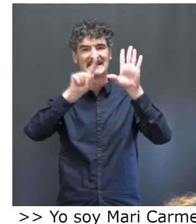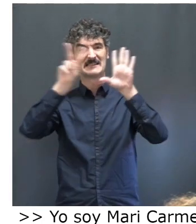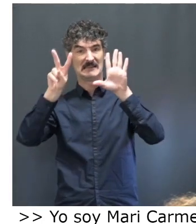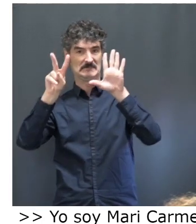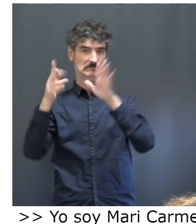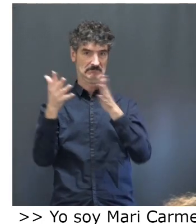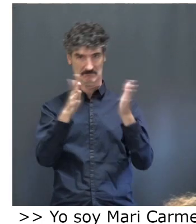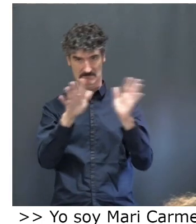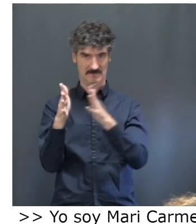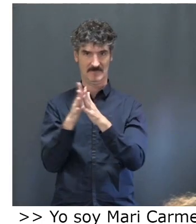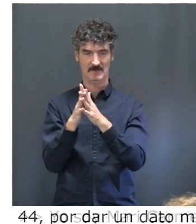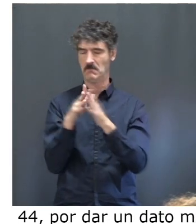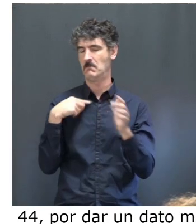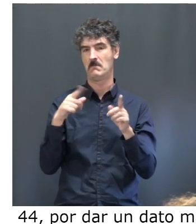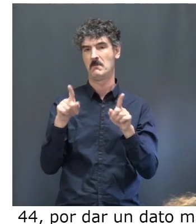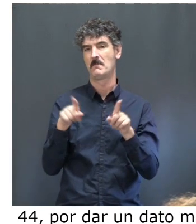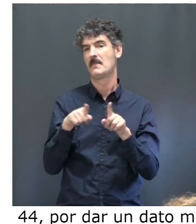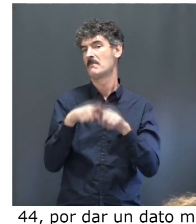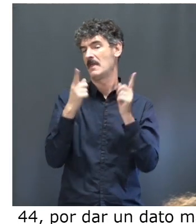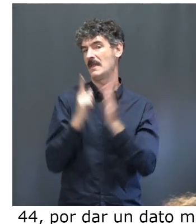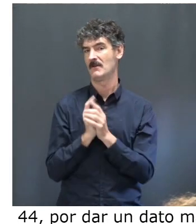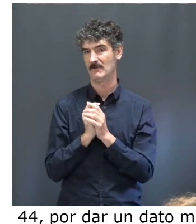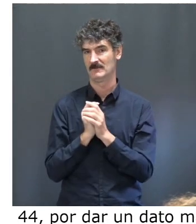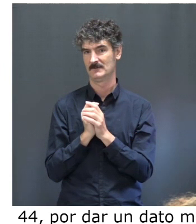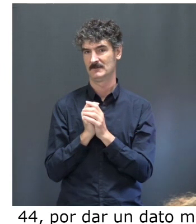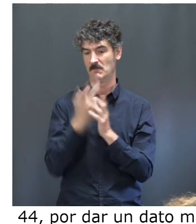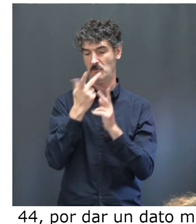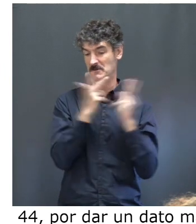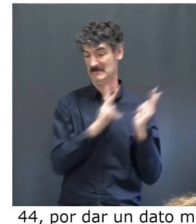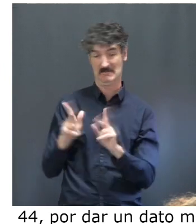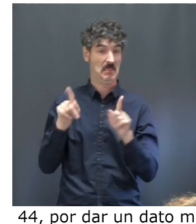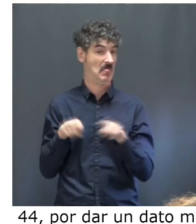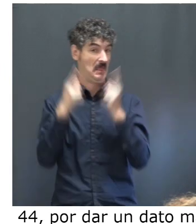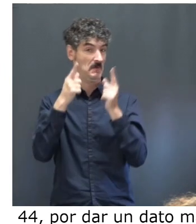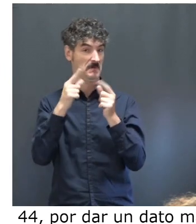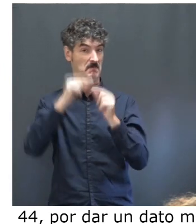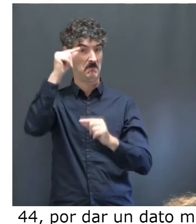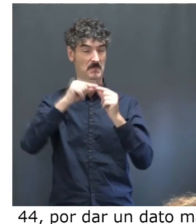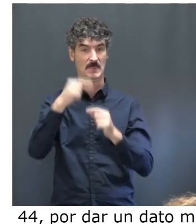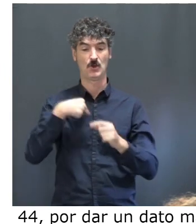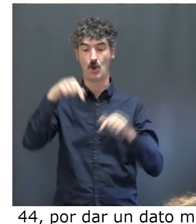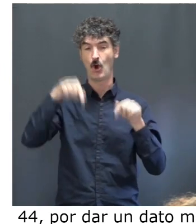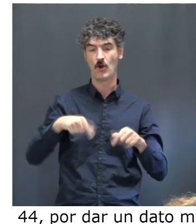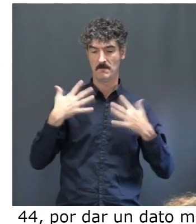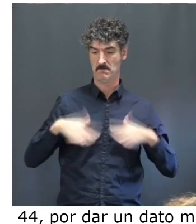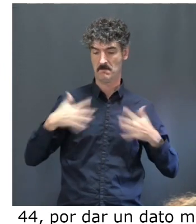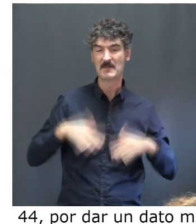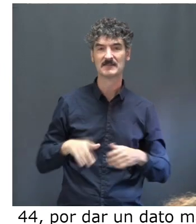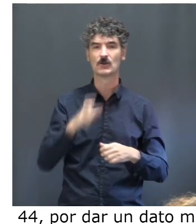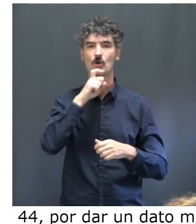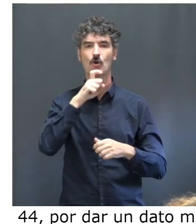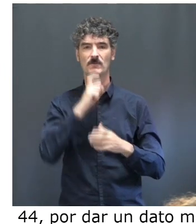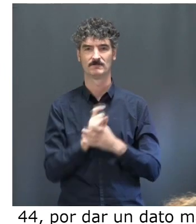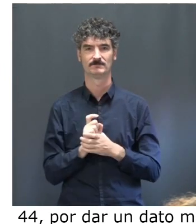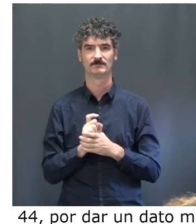no importa mucho cuando estamos todos sentados. Hoy llevo un vestido